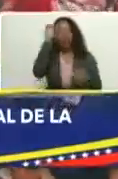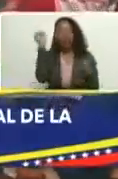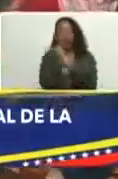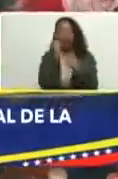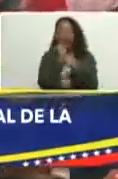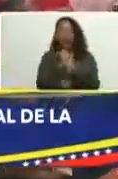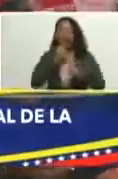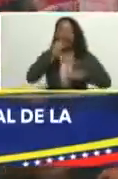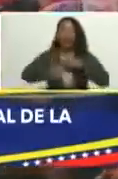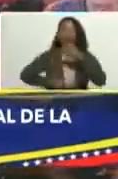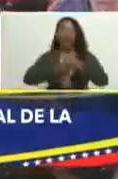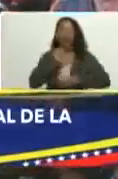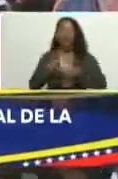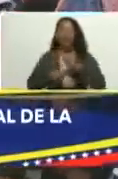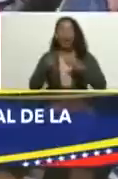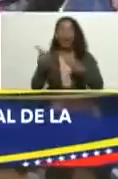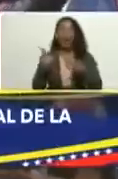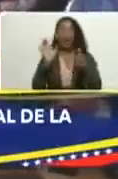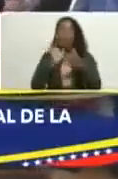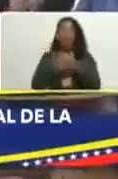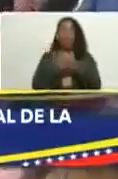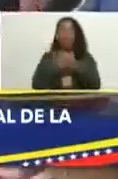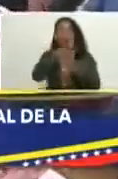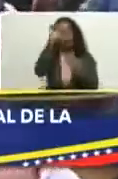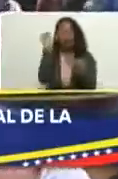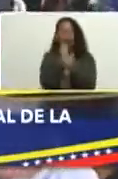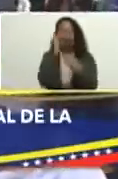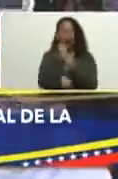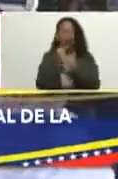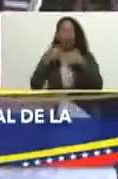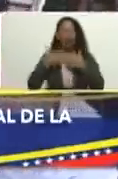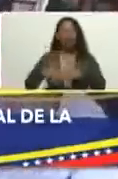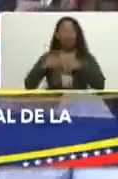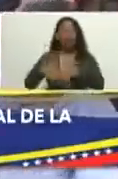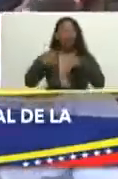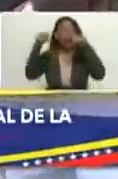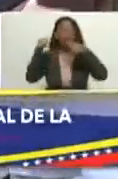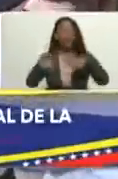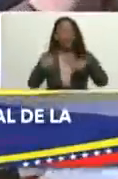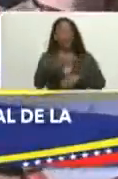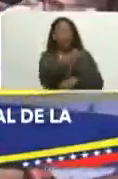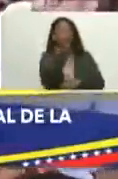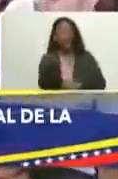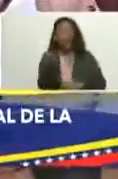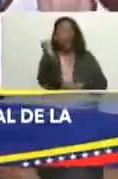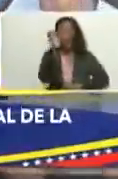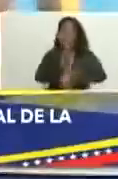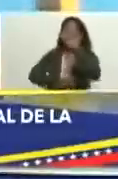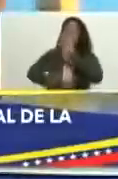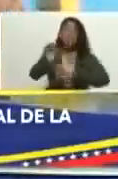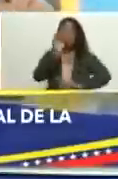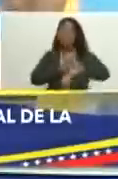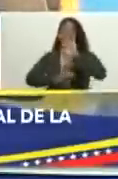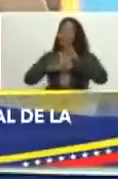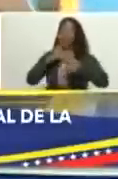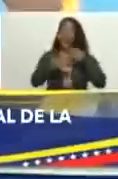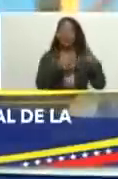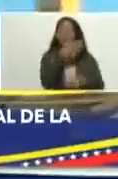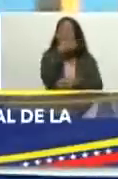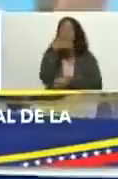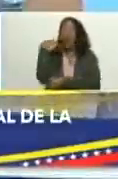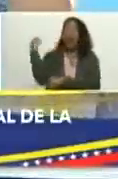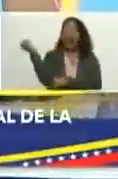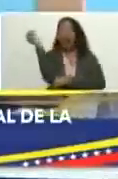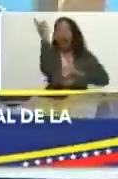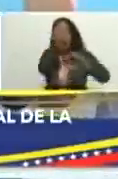hecho estos compatriotas, trabajadores de la planta, que como usted decía, producen los mejores